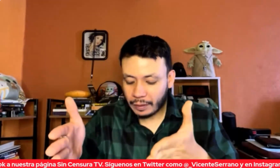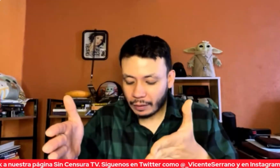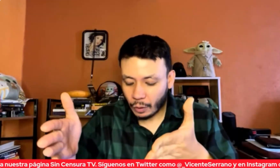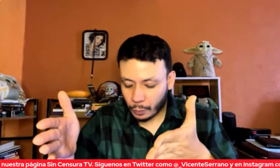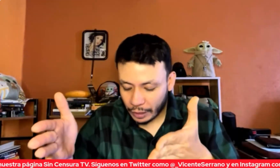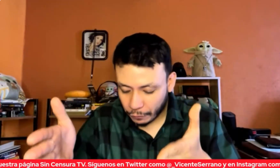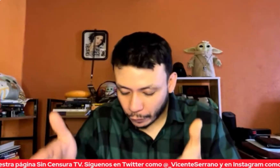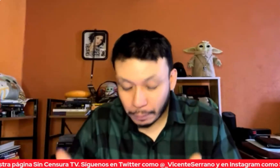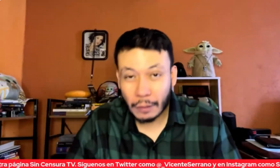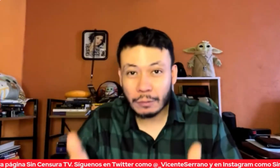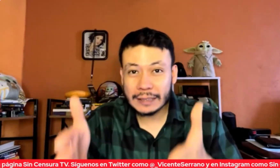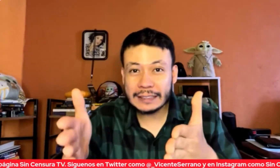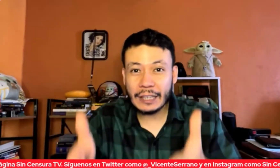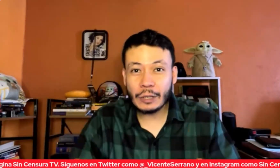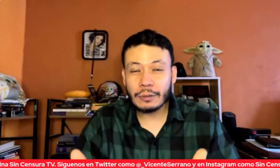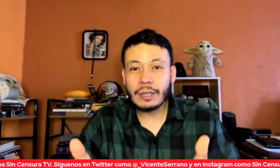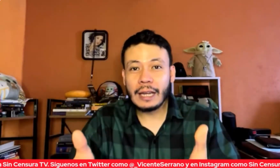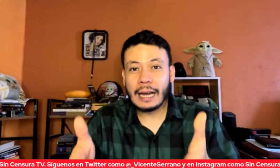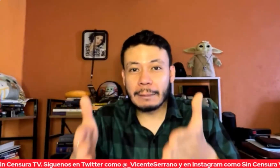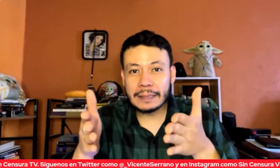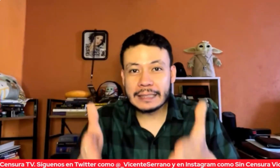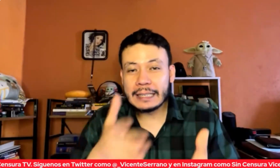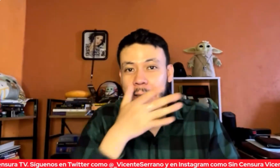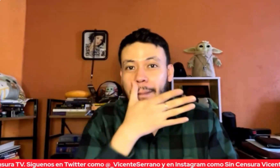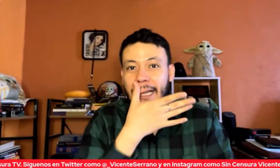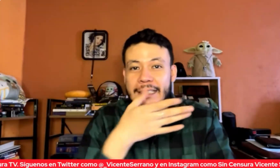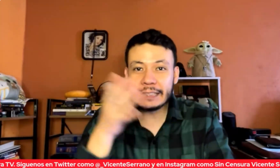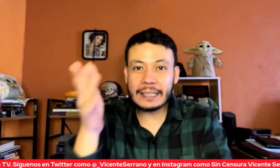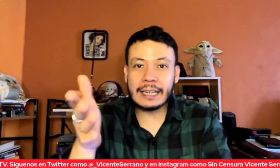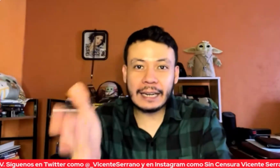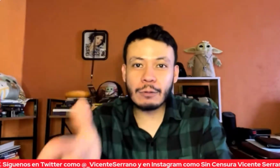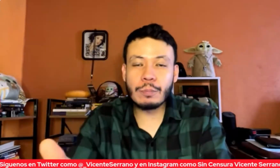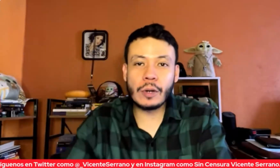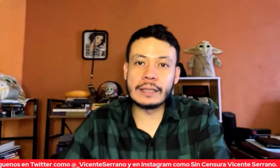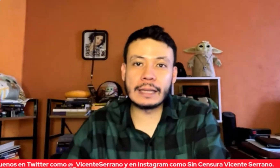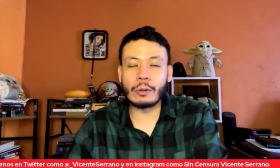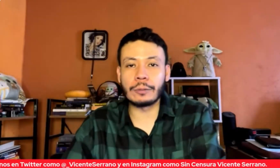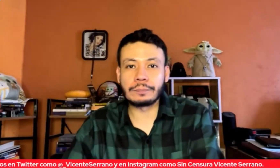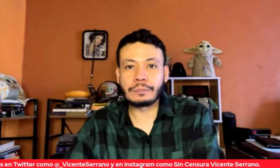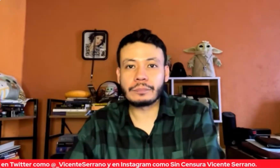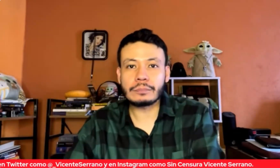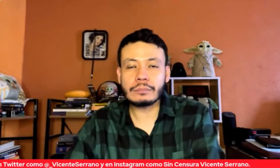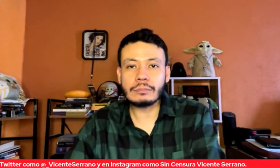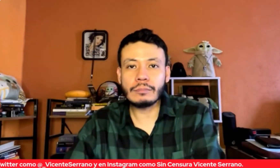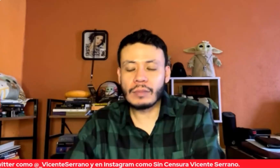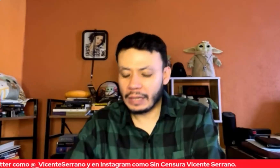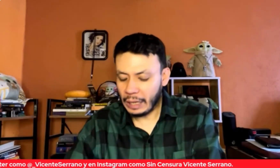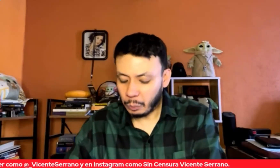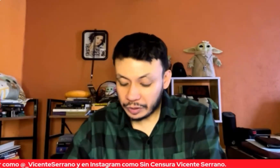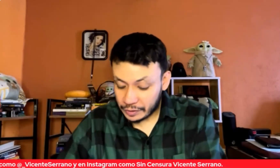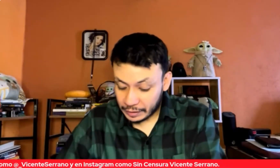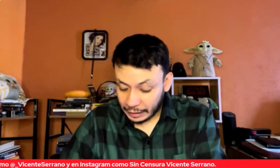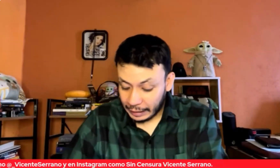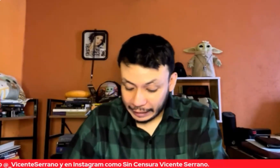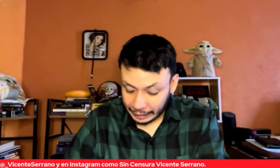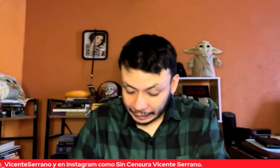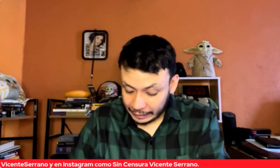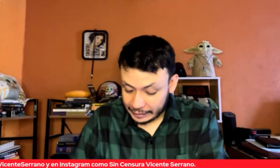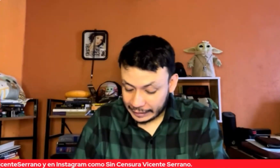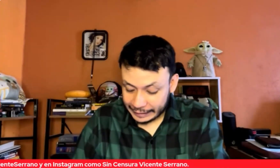utilizarlo como una forma, un asedio al presidente para decir que era un violentador.